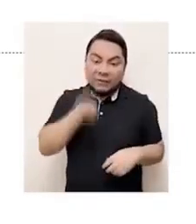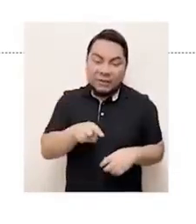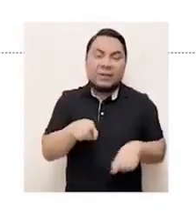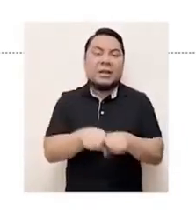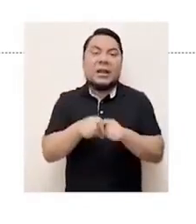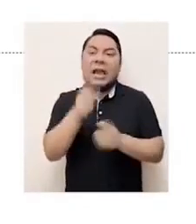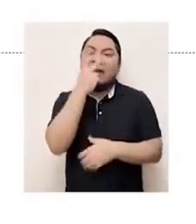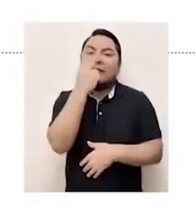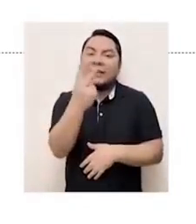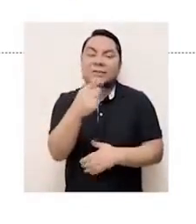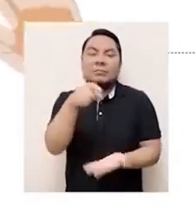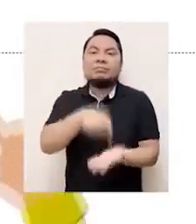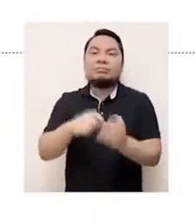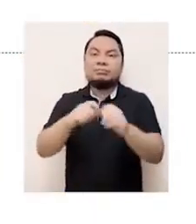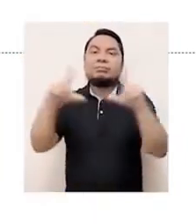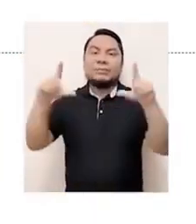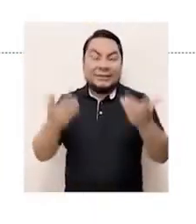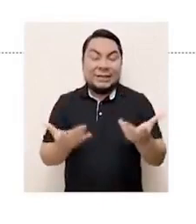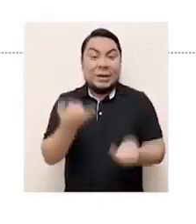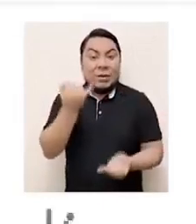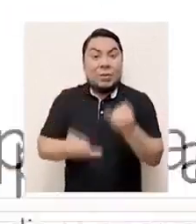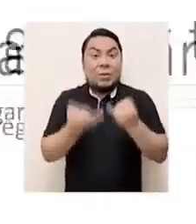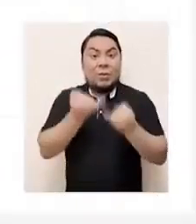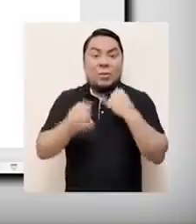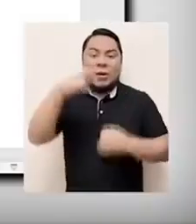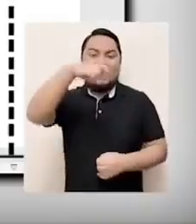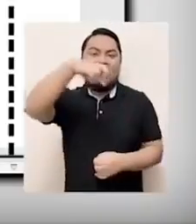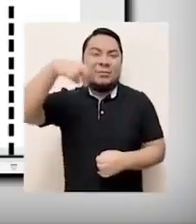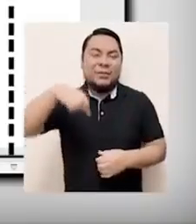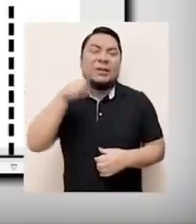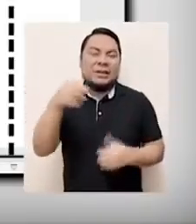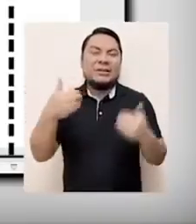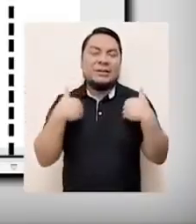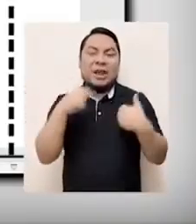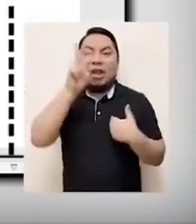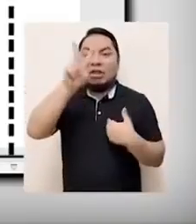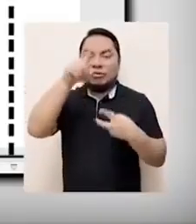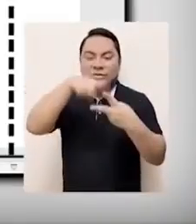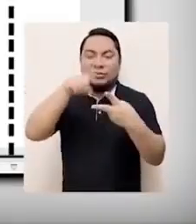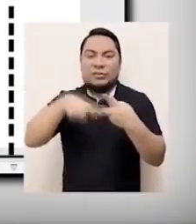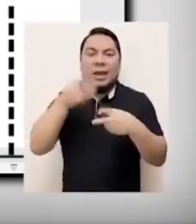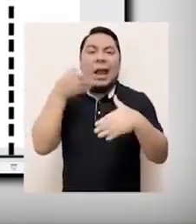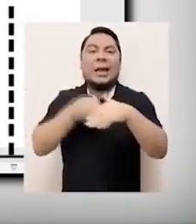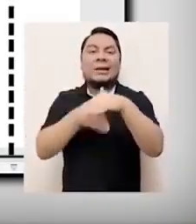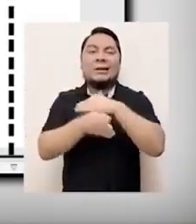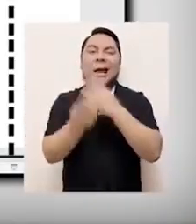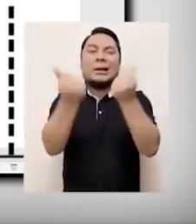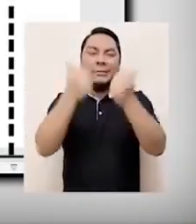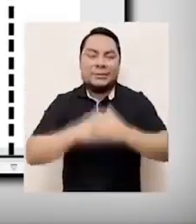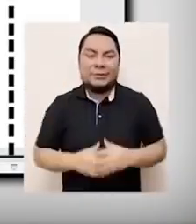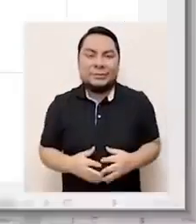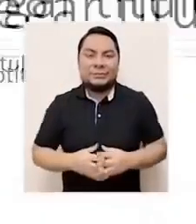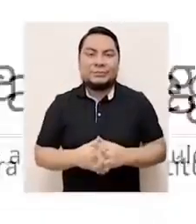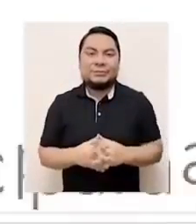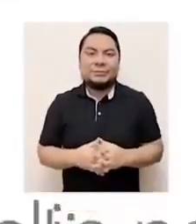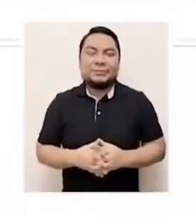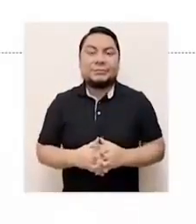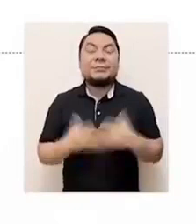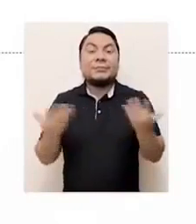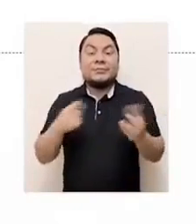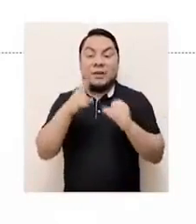y vista y por último en la ventana de powerpoint tiene estas dos herramientas de acceso rápido